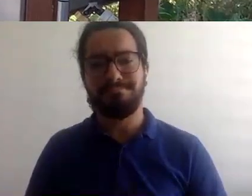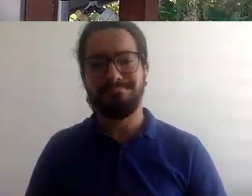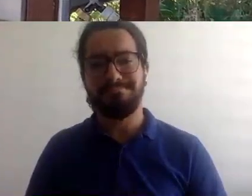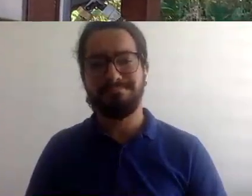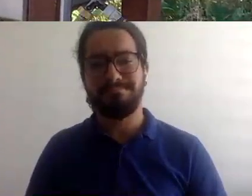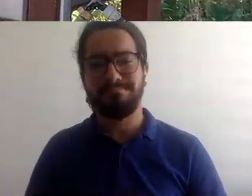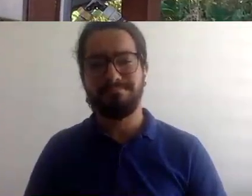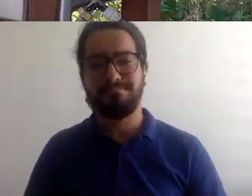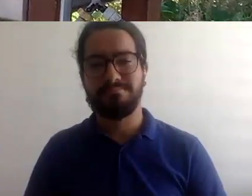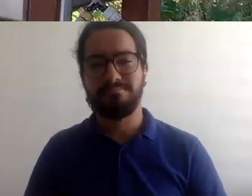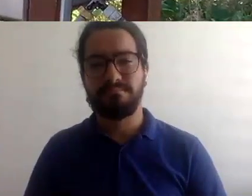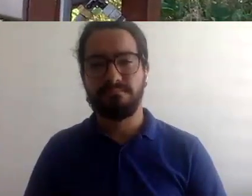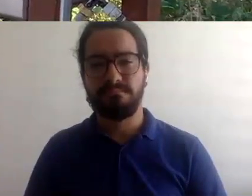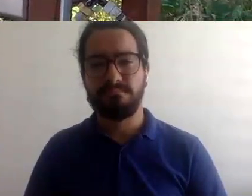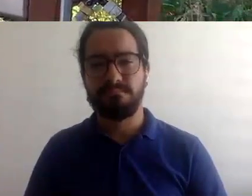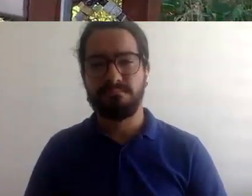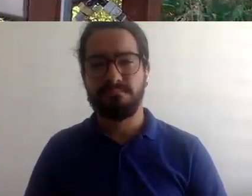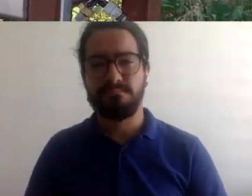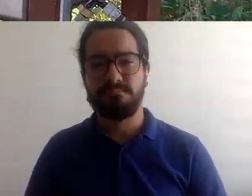ok.